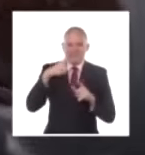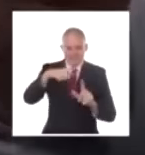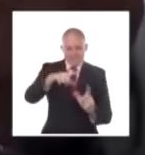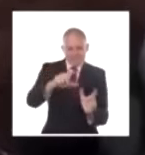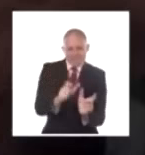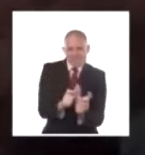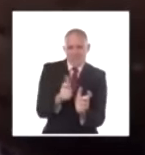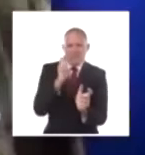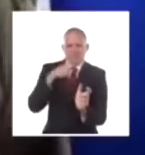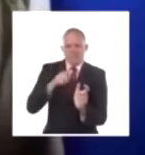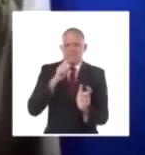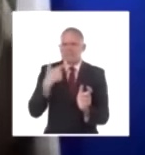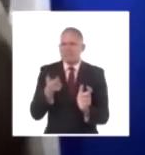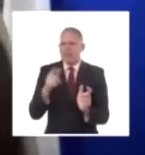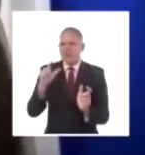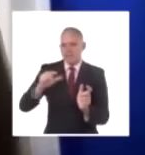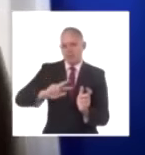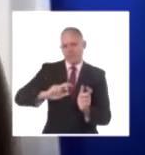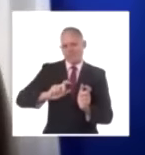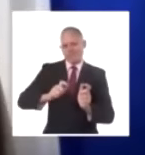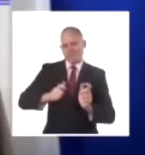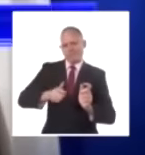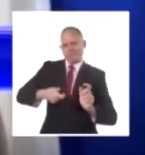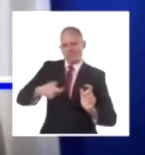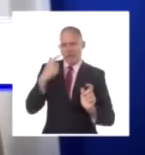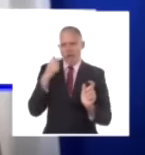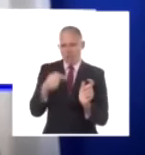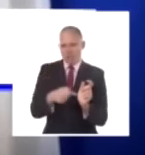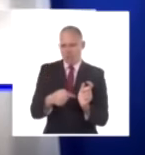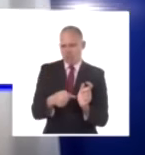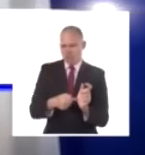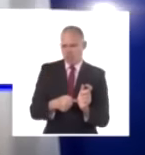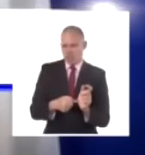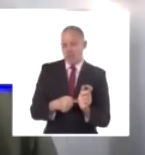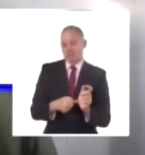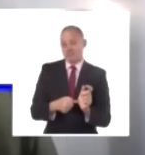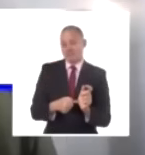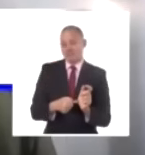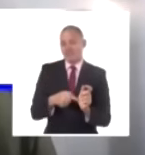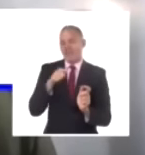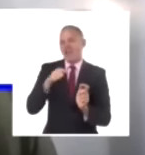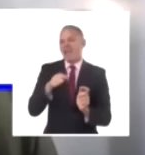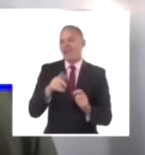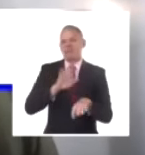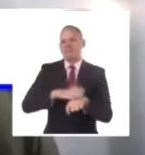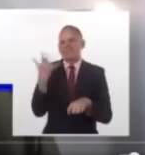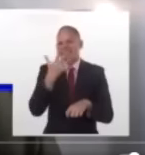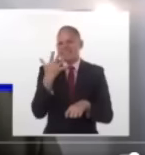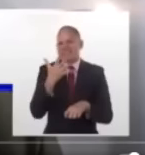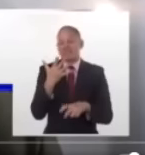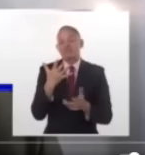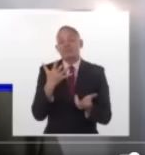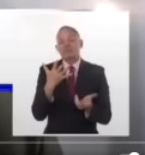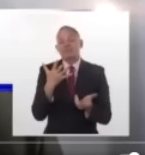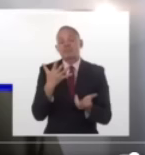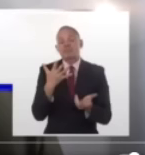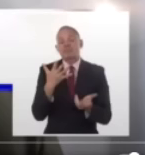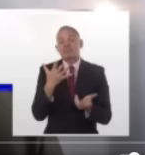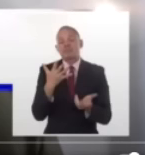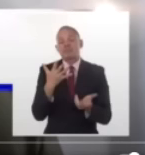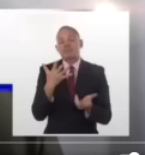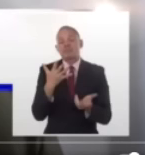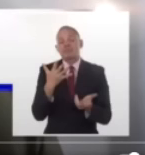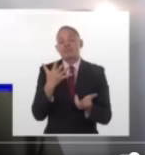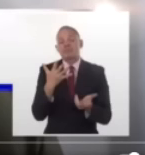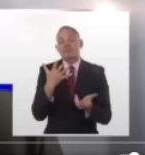estaba troquelado. Había trabajadores implicados que sustituían.